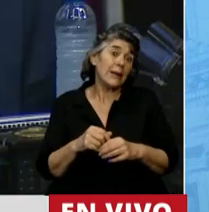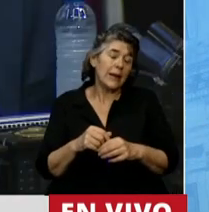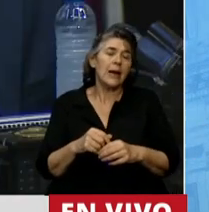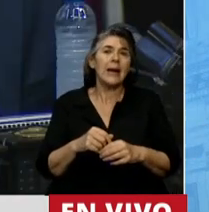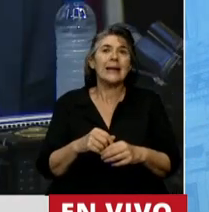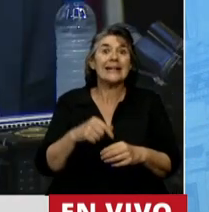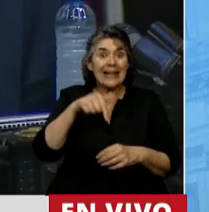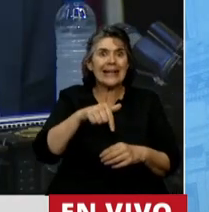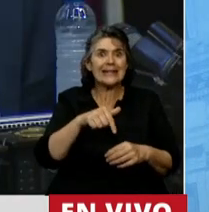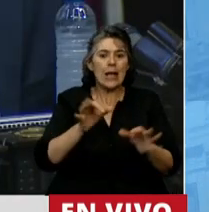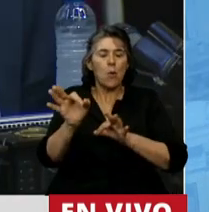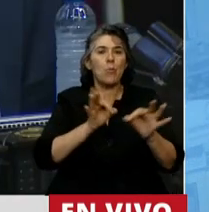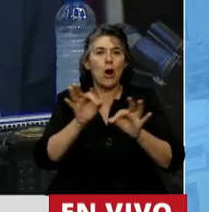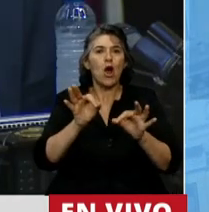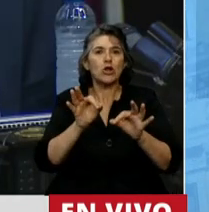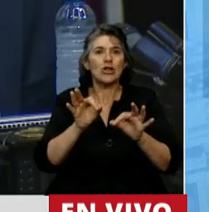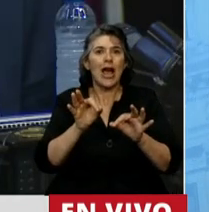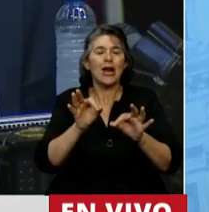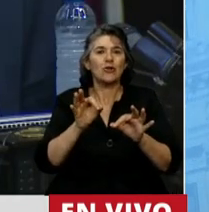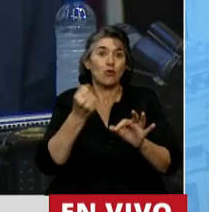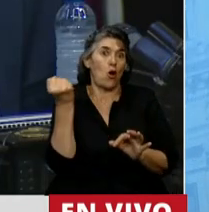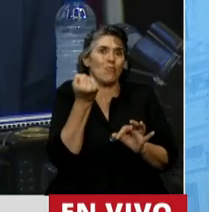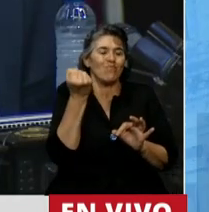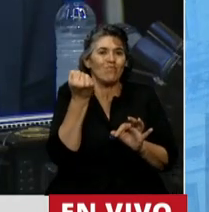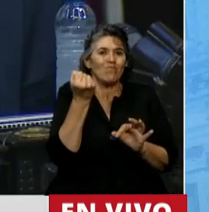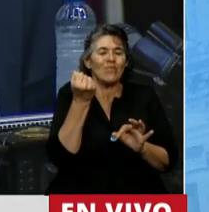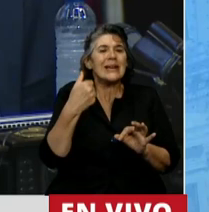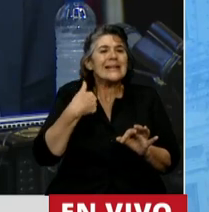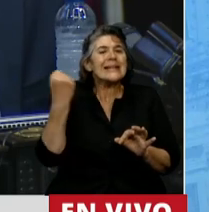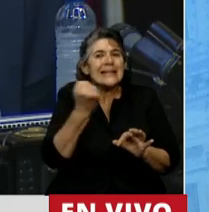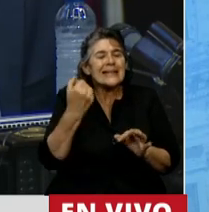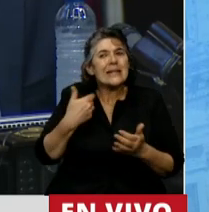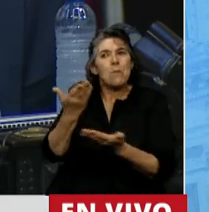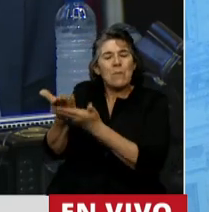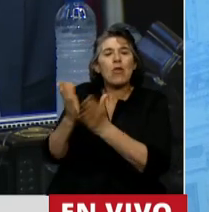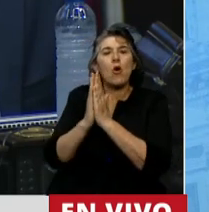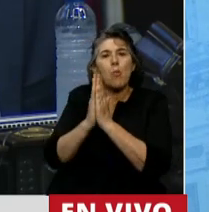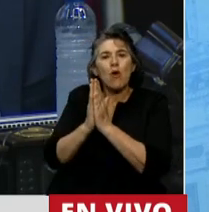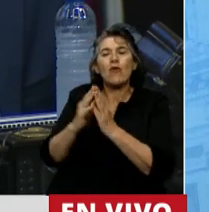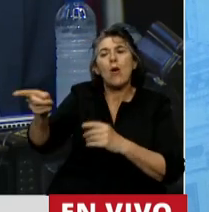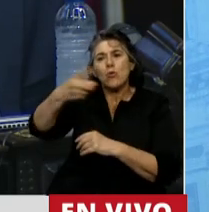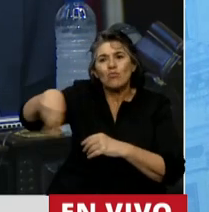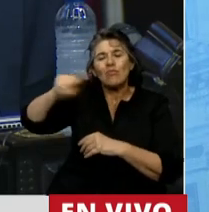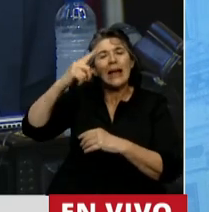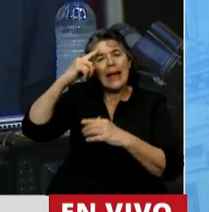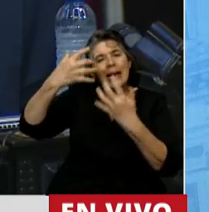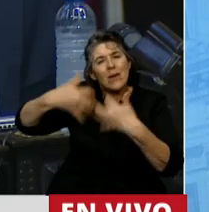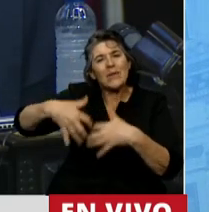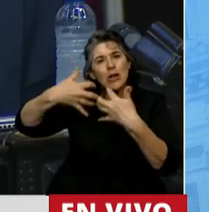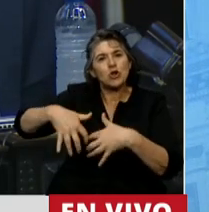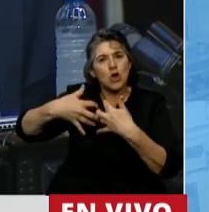ley. Pero quiero que reflexionemos juntos y que entendamos